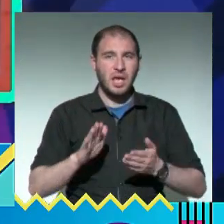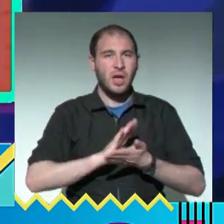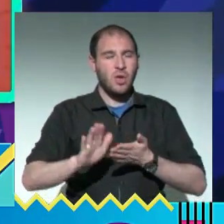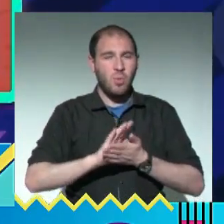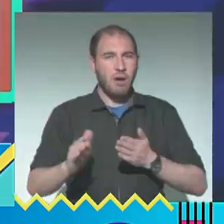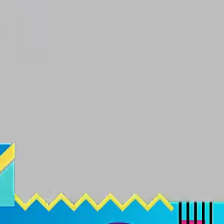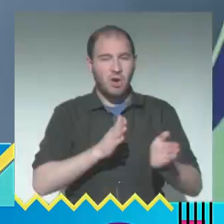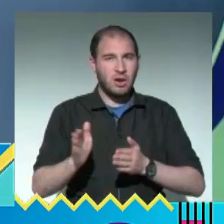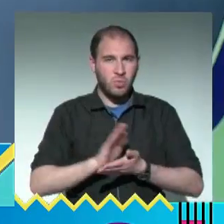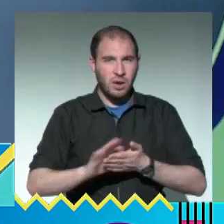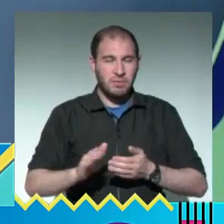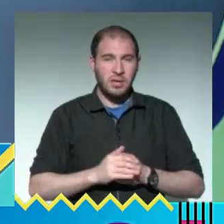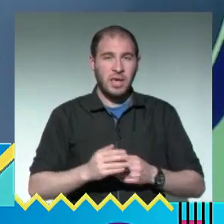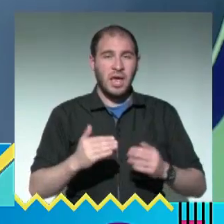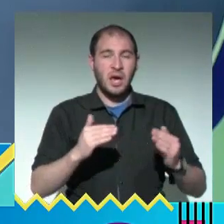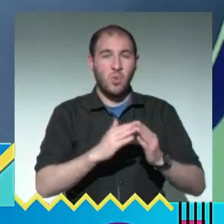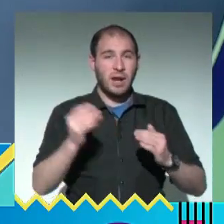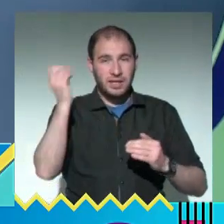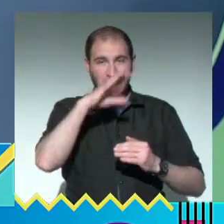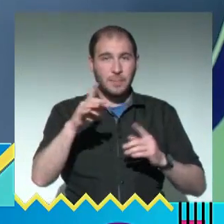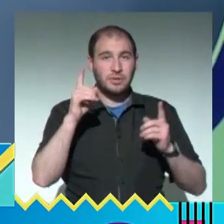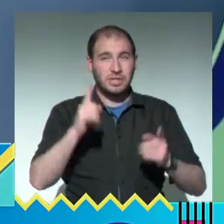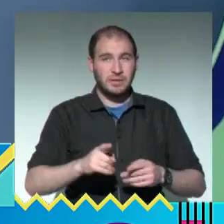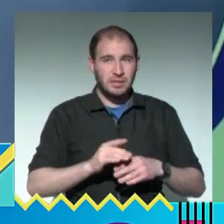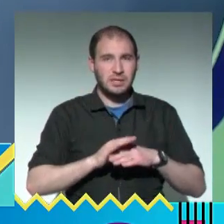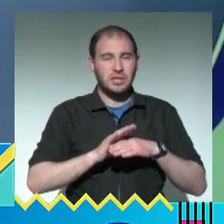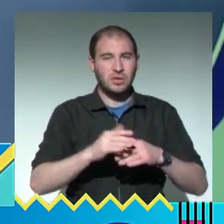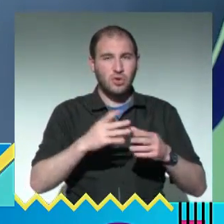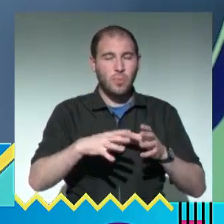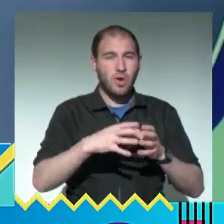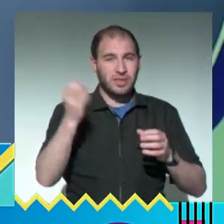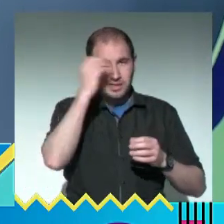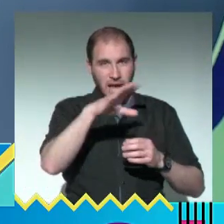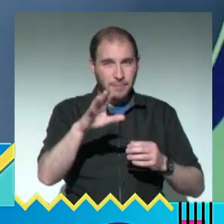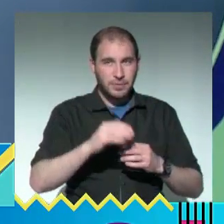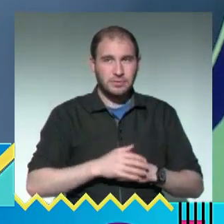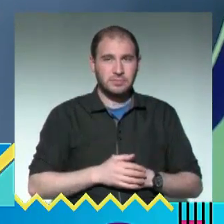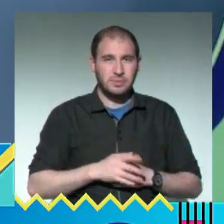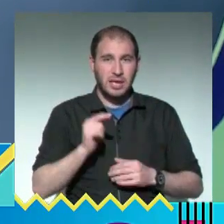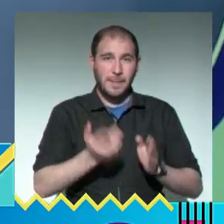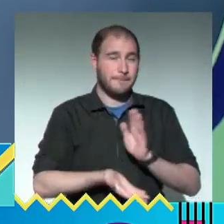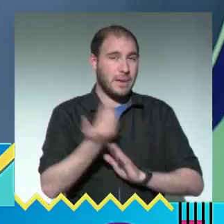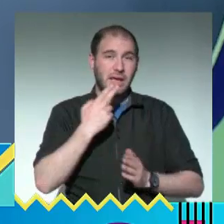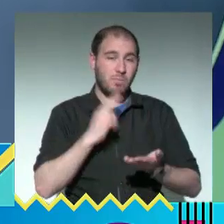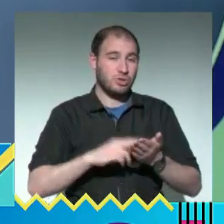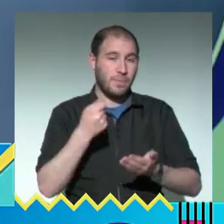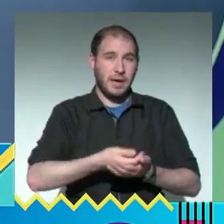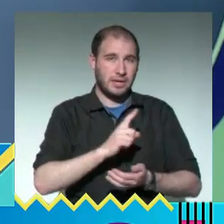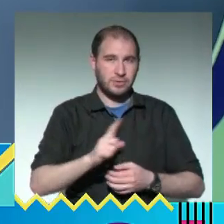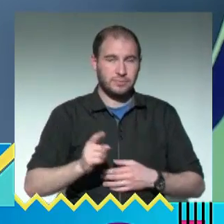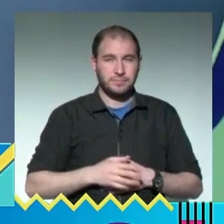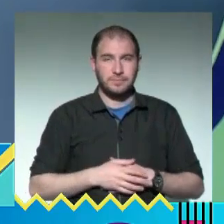nueva estructuración. Es que los inmuebles rurales, también por presión del sector agroexportador, están exentos del impuesto a los bienes personales.